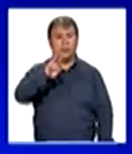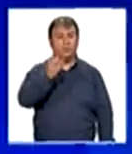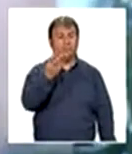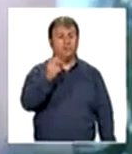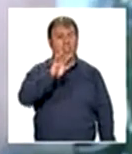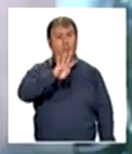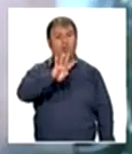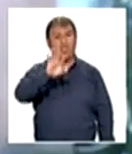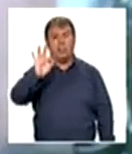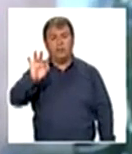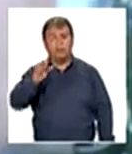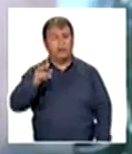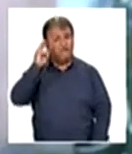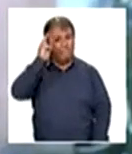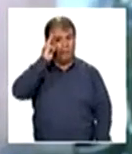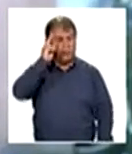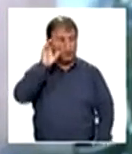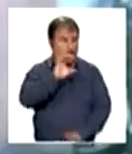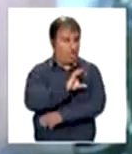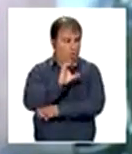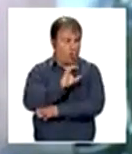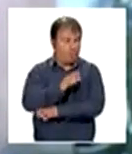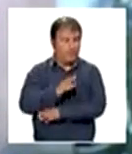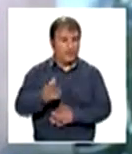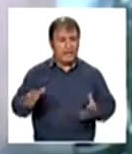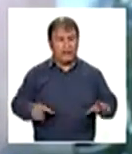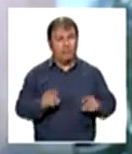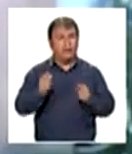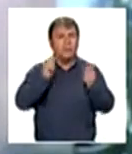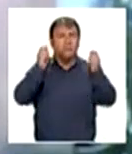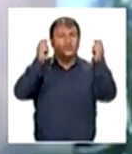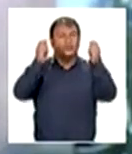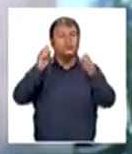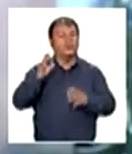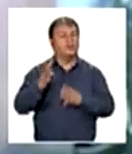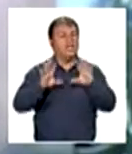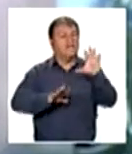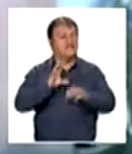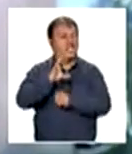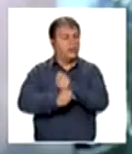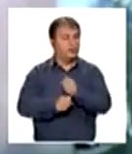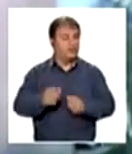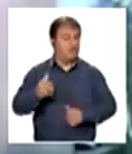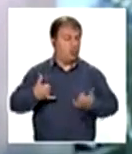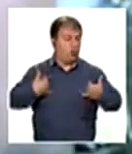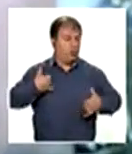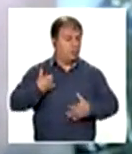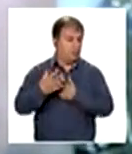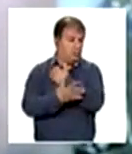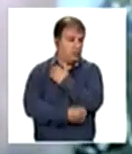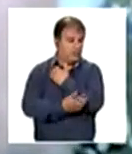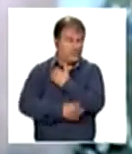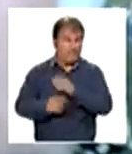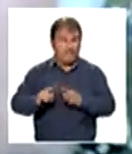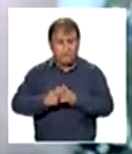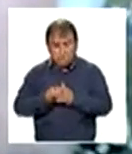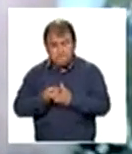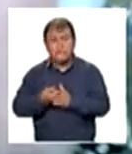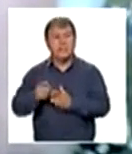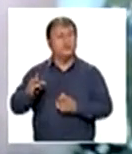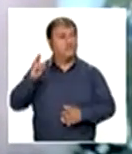12:49 y en Colombia una profesora cumplió el sueño del quinceañero a sus estudiantes de bajos recursos. La maestra inició esta labor desde